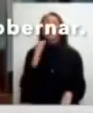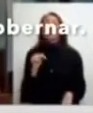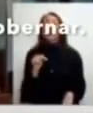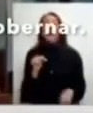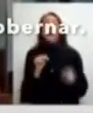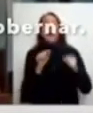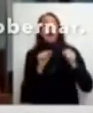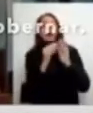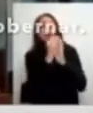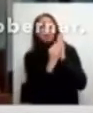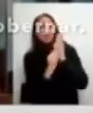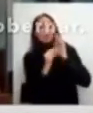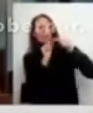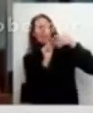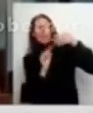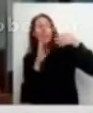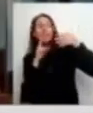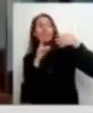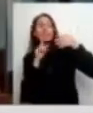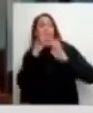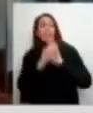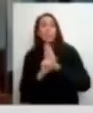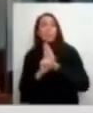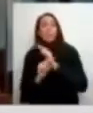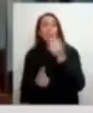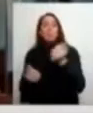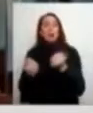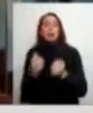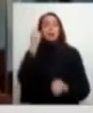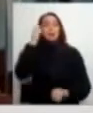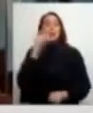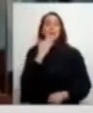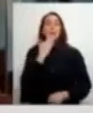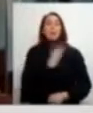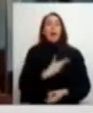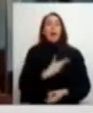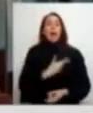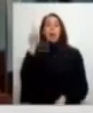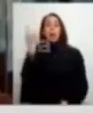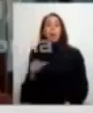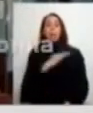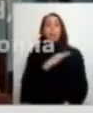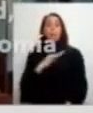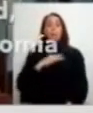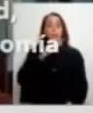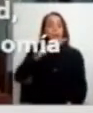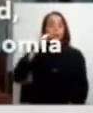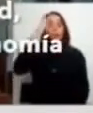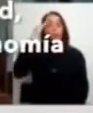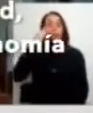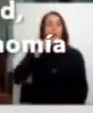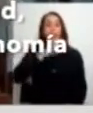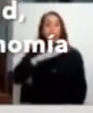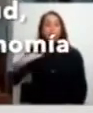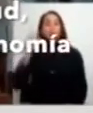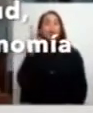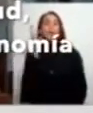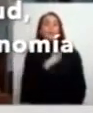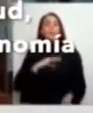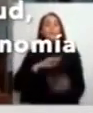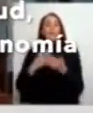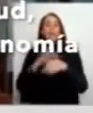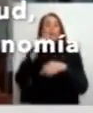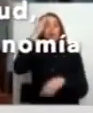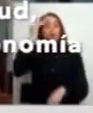sólo para manejar sino que también para gobernar tenemos ministro agricultura que nuestra agricultura una ministra de salud que no sabe salud